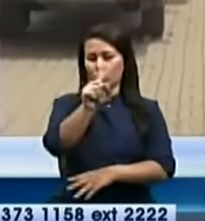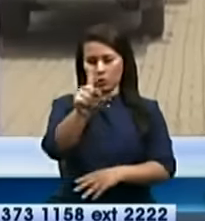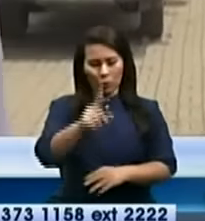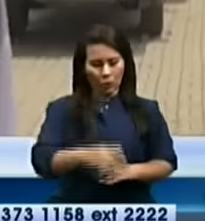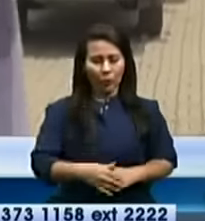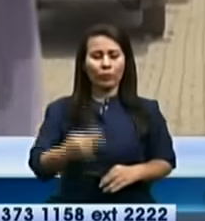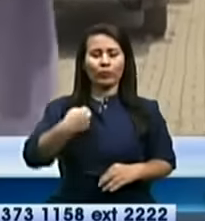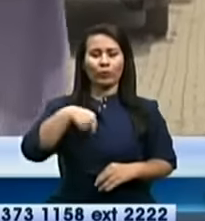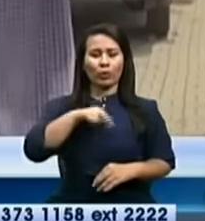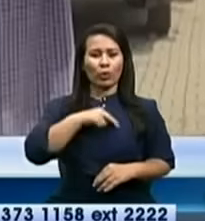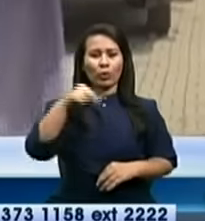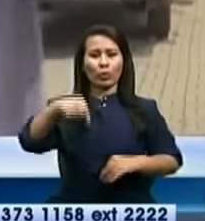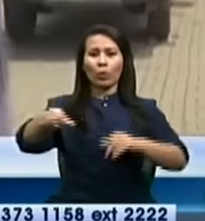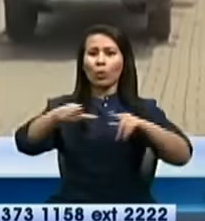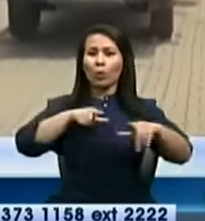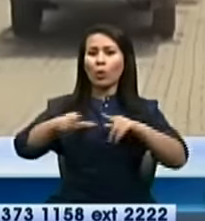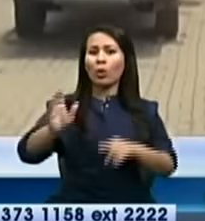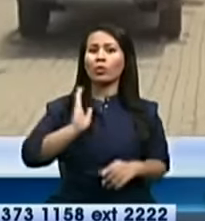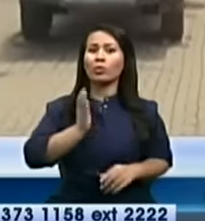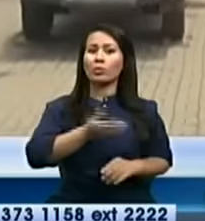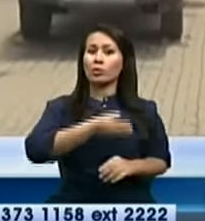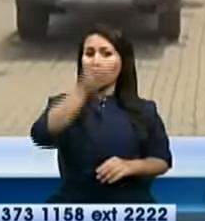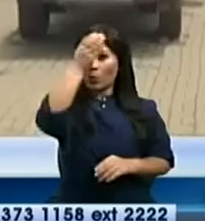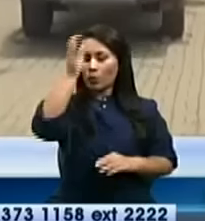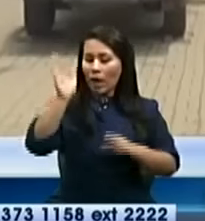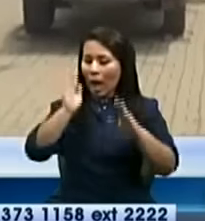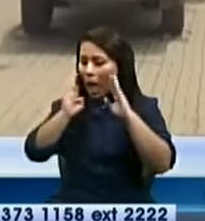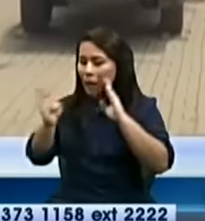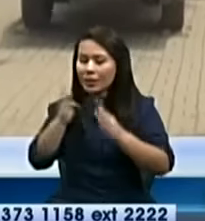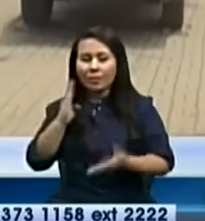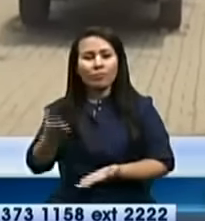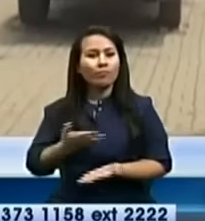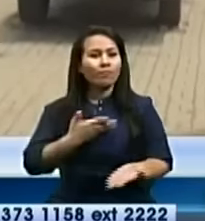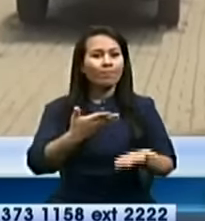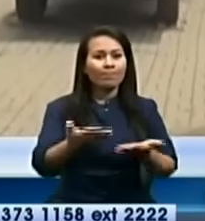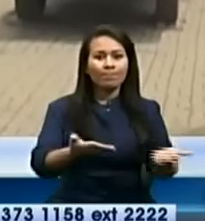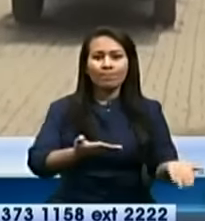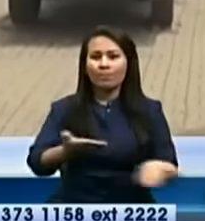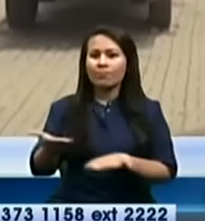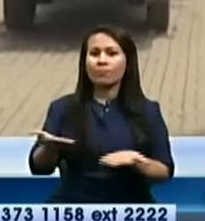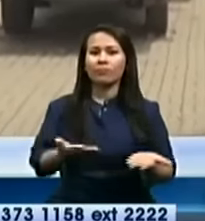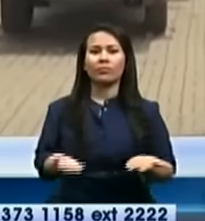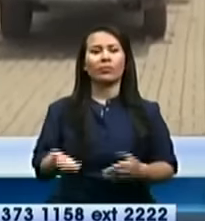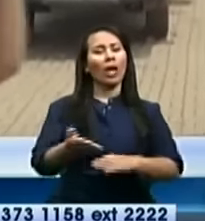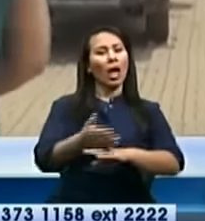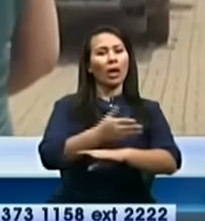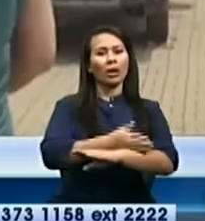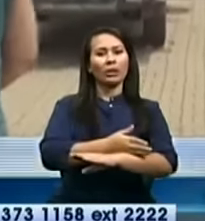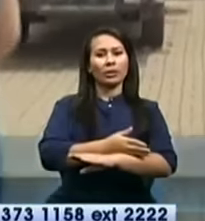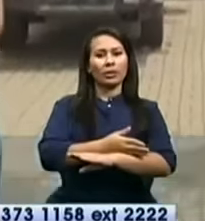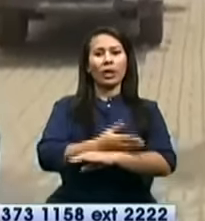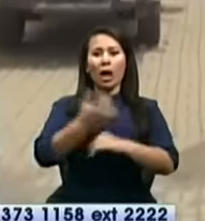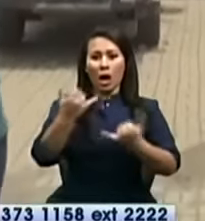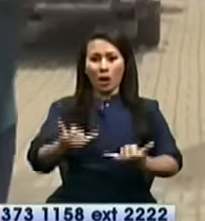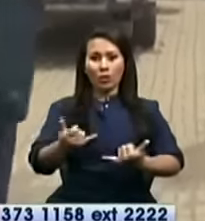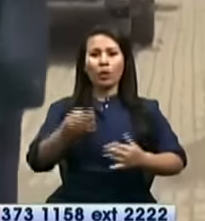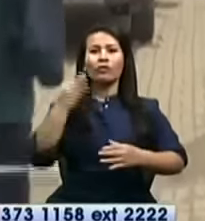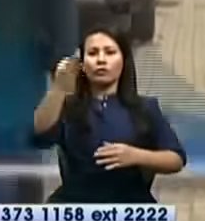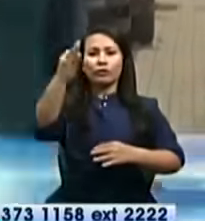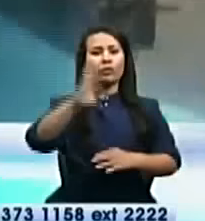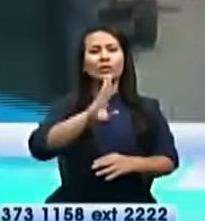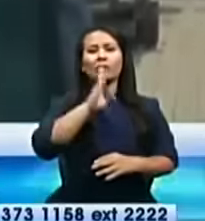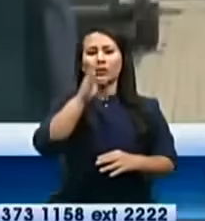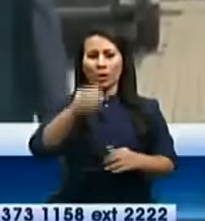Nuestros lugares, nuestra cultura, nuestra forma de atención, nuestra hospitalidad ha sido antes y en el futuro será